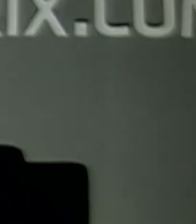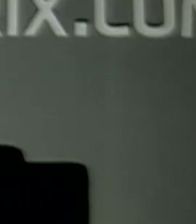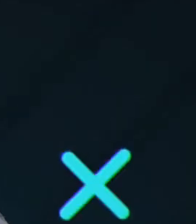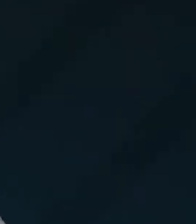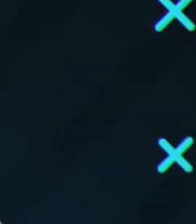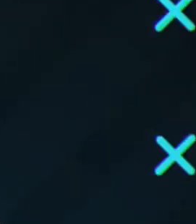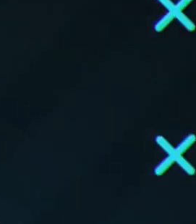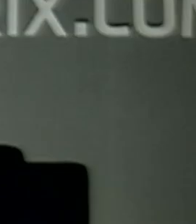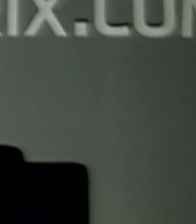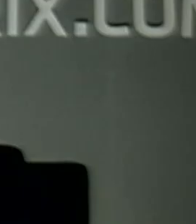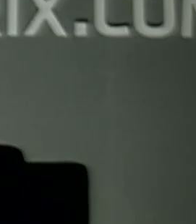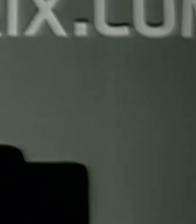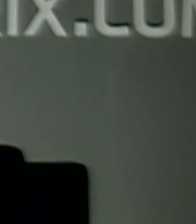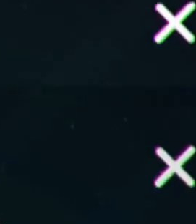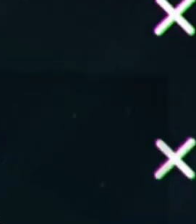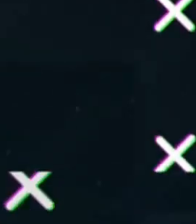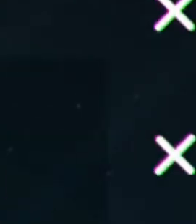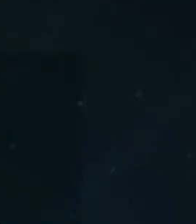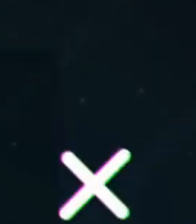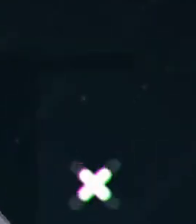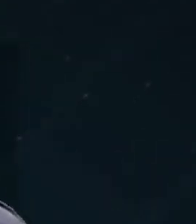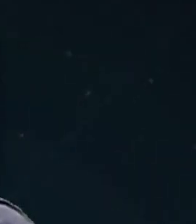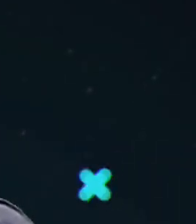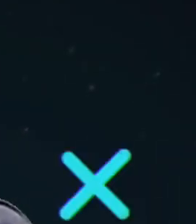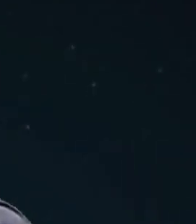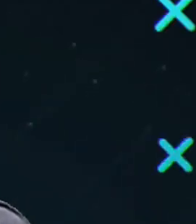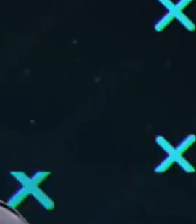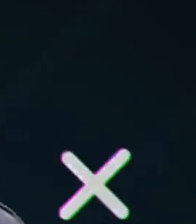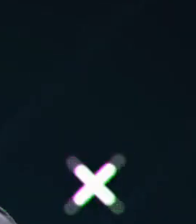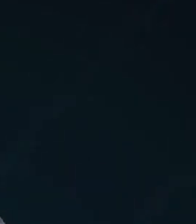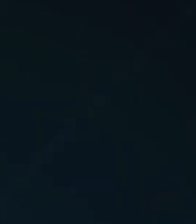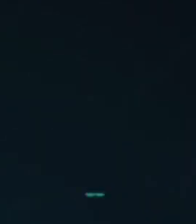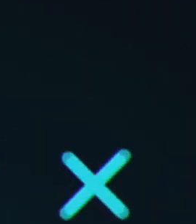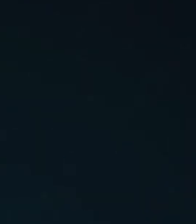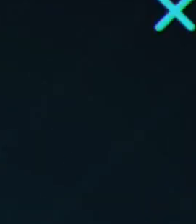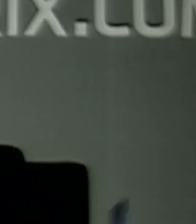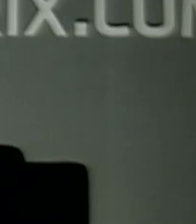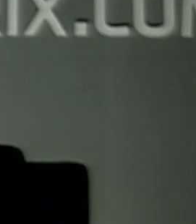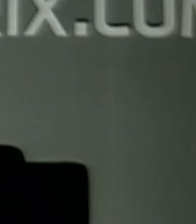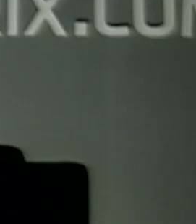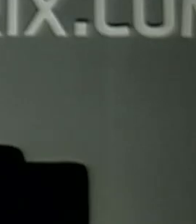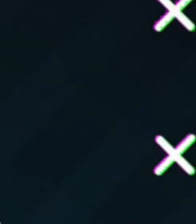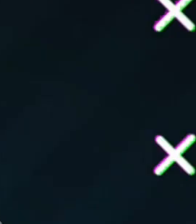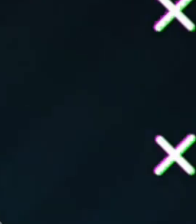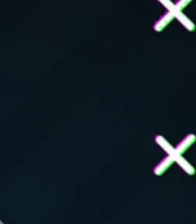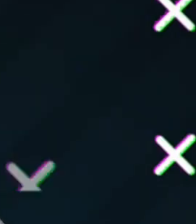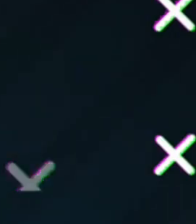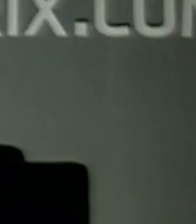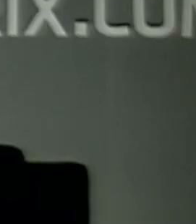decían lo mismo y terminó siendo un referente. Bueno, está bien, pero hacía milagros. Él hacía milagros, por lo menos.